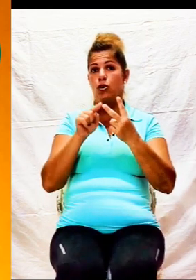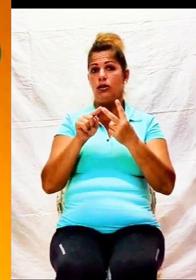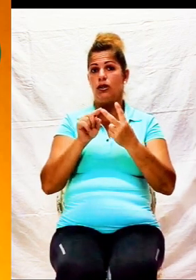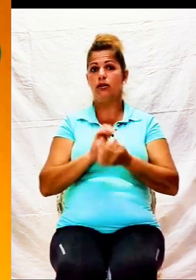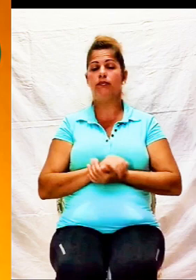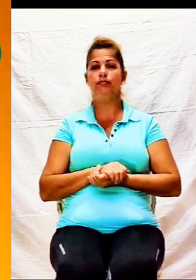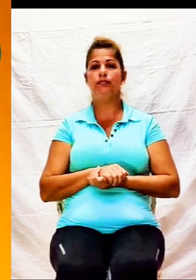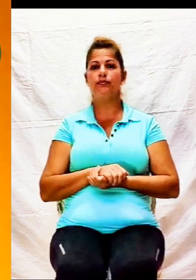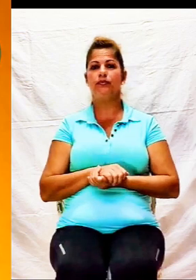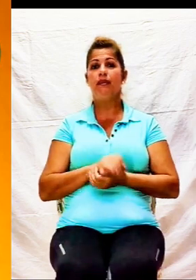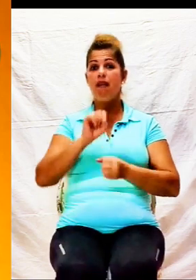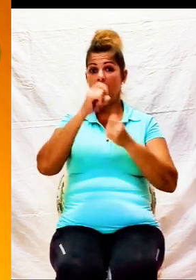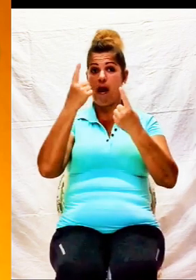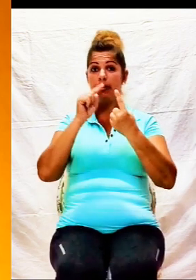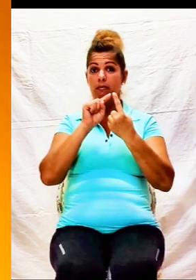Por dos cosas.